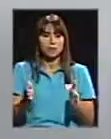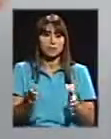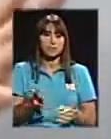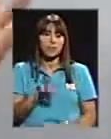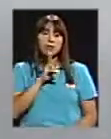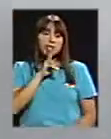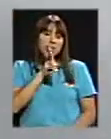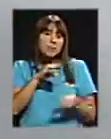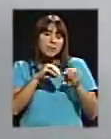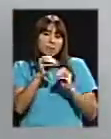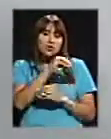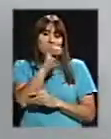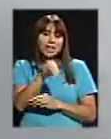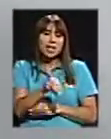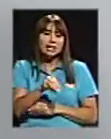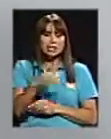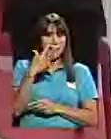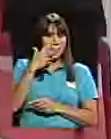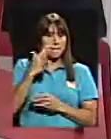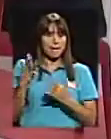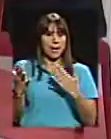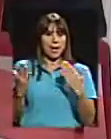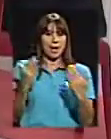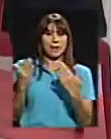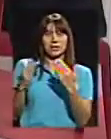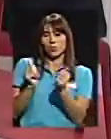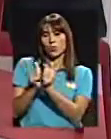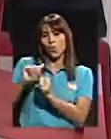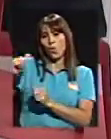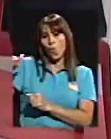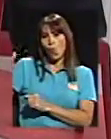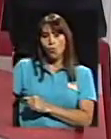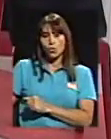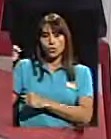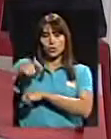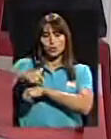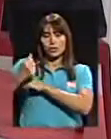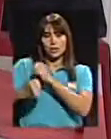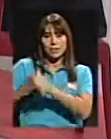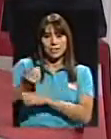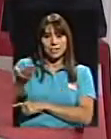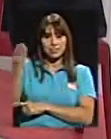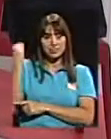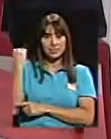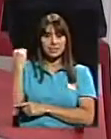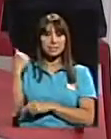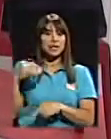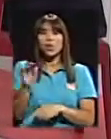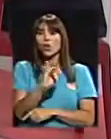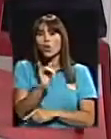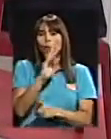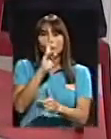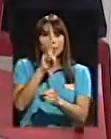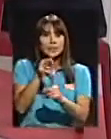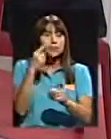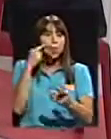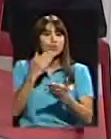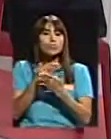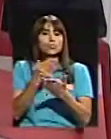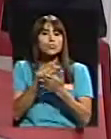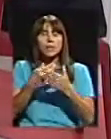relativamente similares a otros trimestres se revelan en esta encuesta. Lo mismo que en ventas,